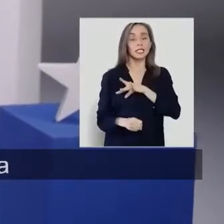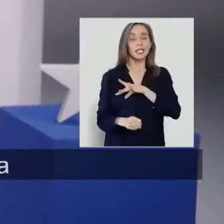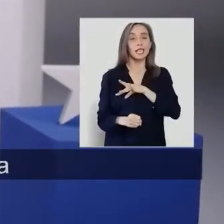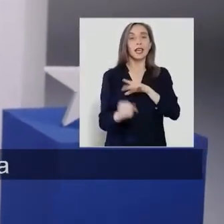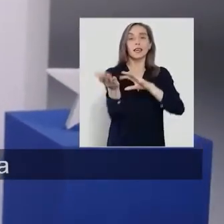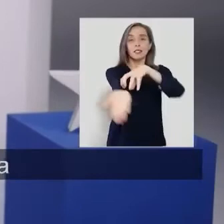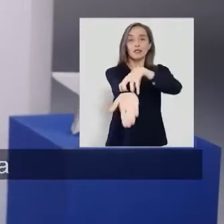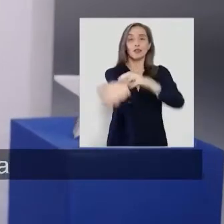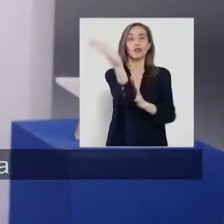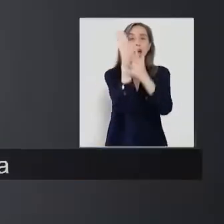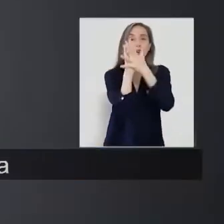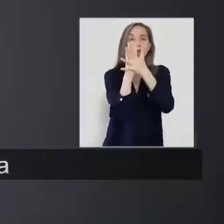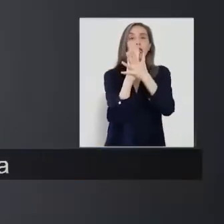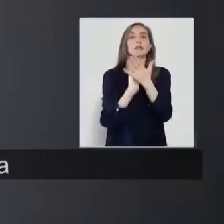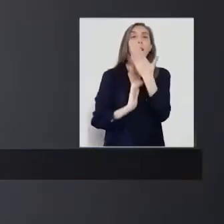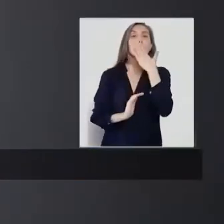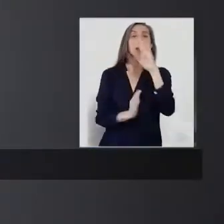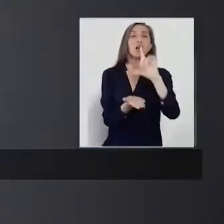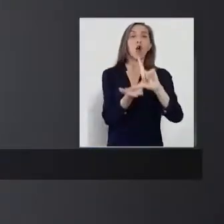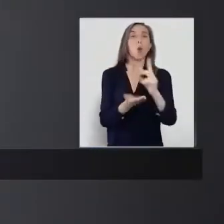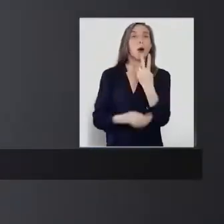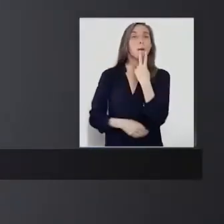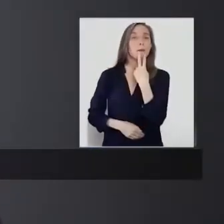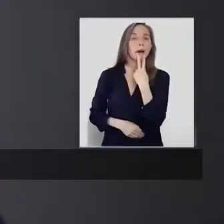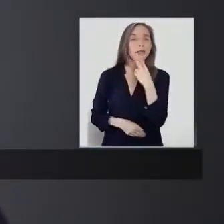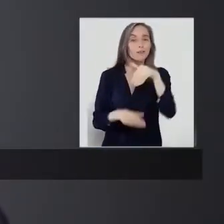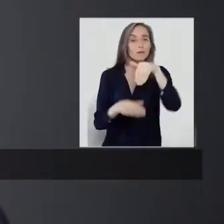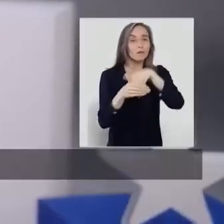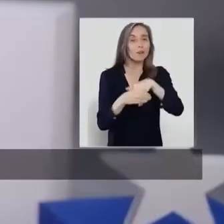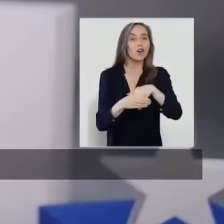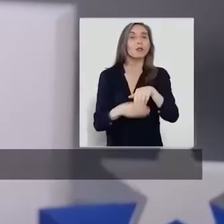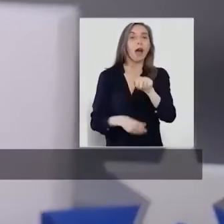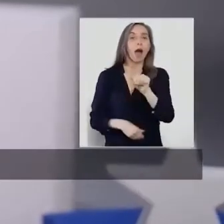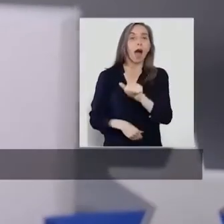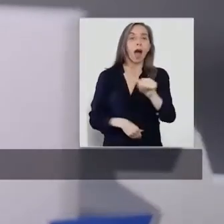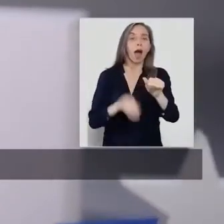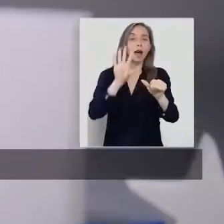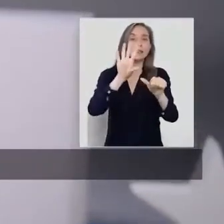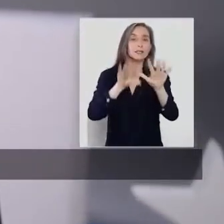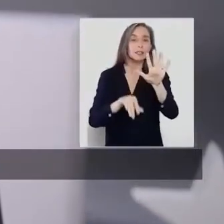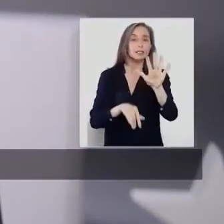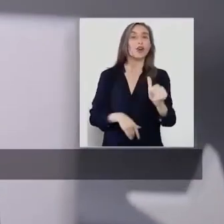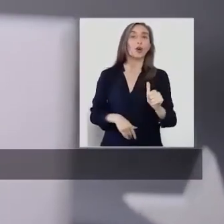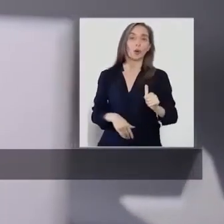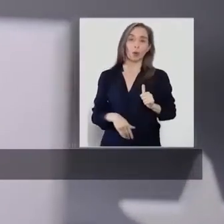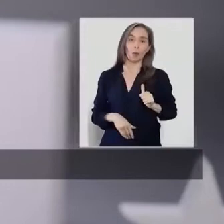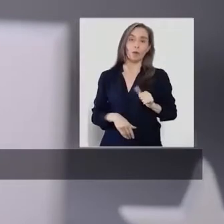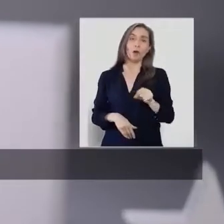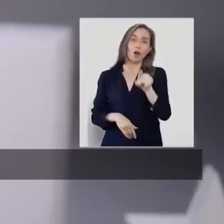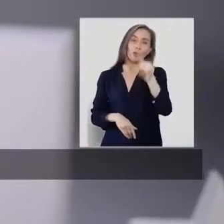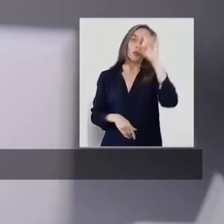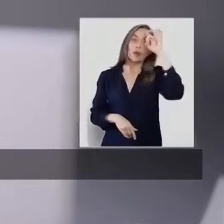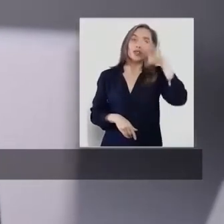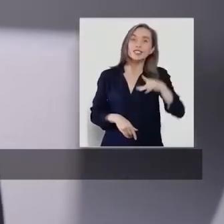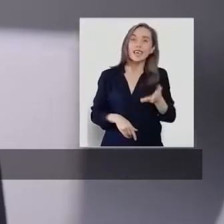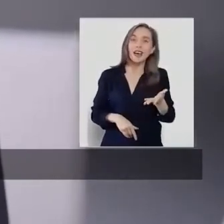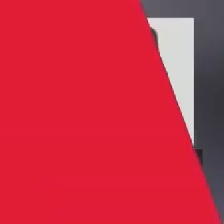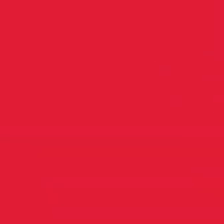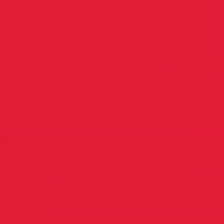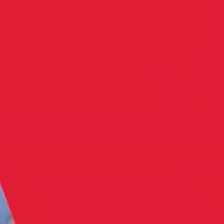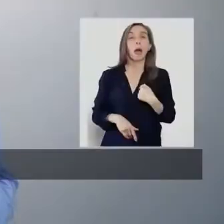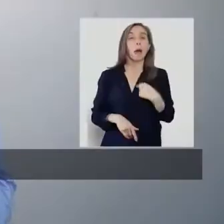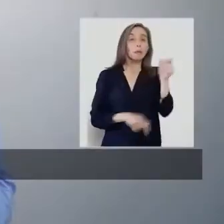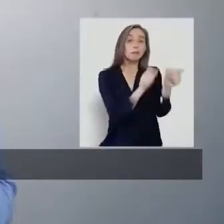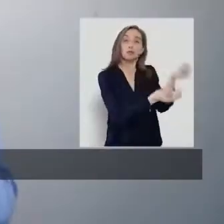para hacer de Chile y la Araucanía un mejor lugar donde vivir. Vota A65. Cumplo y tú lo